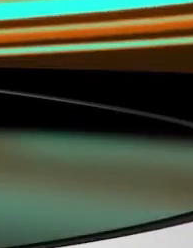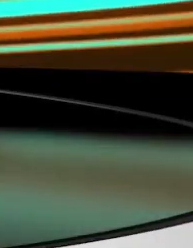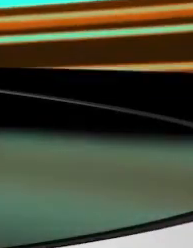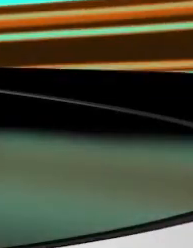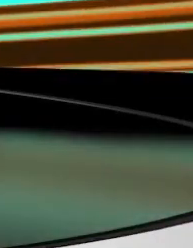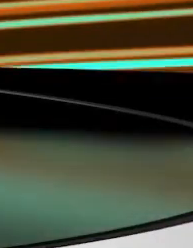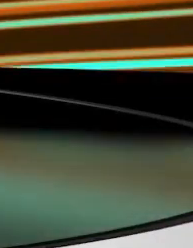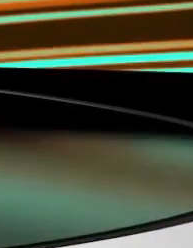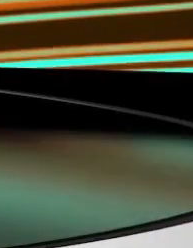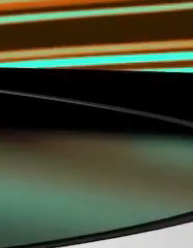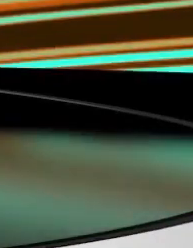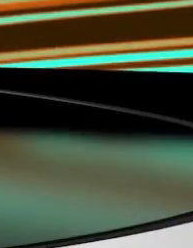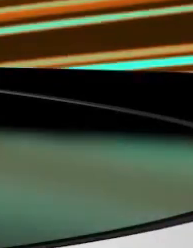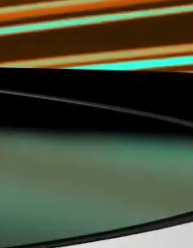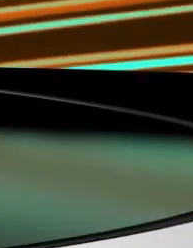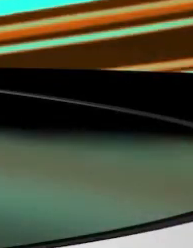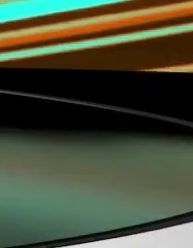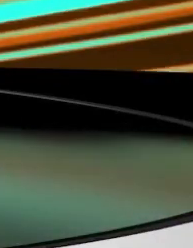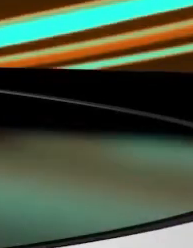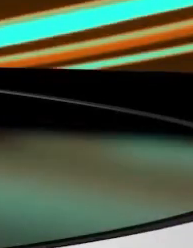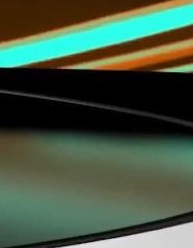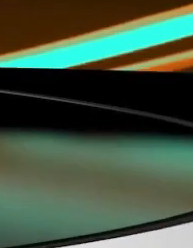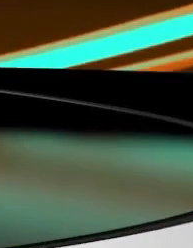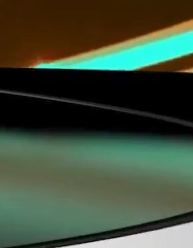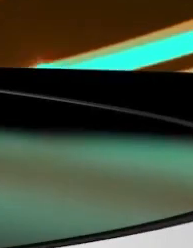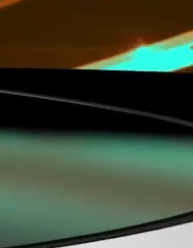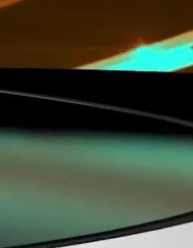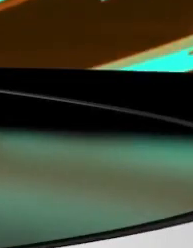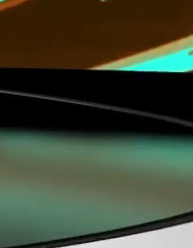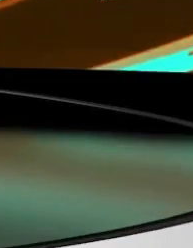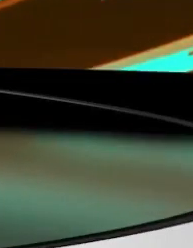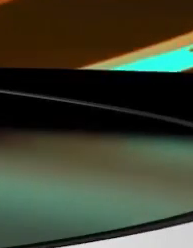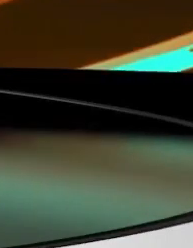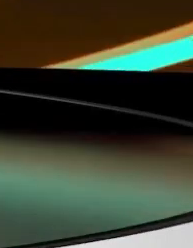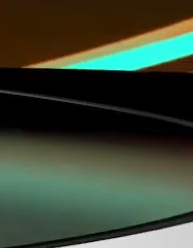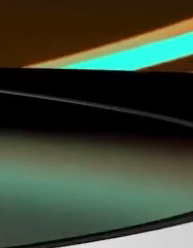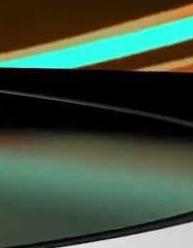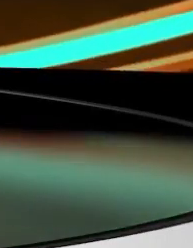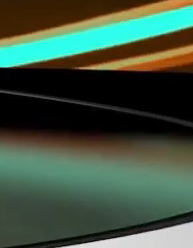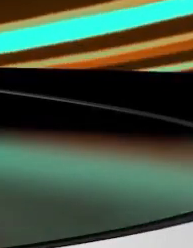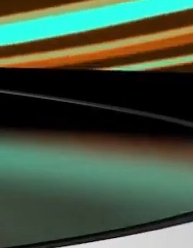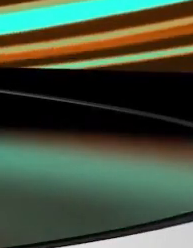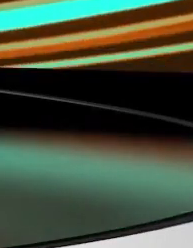escuchar todo lo que nos pudieron contar. Muchas gracias por su participación.